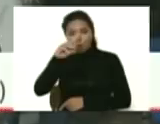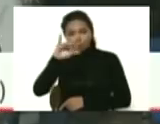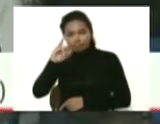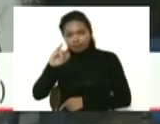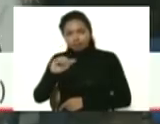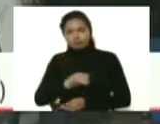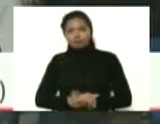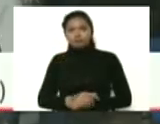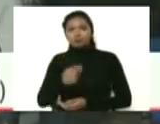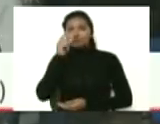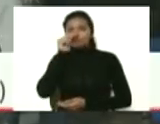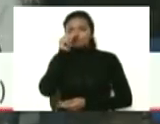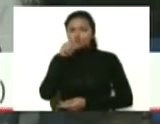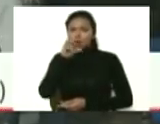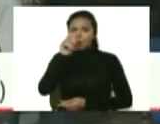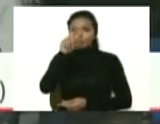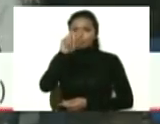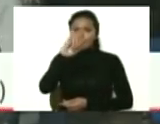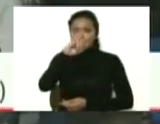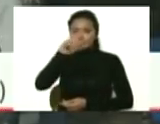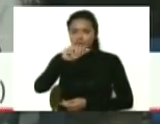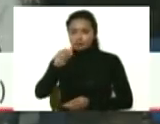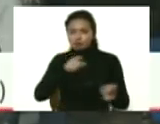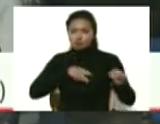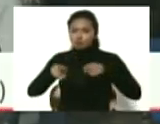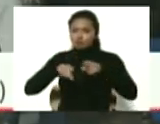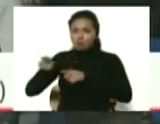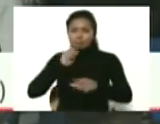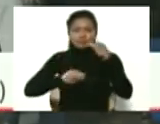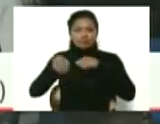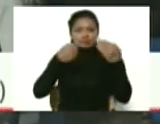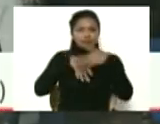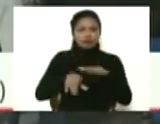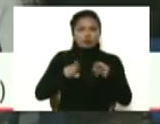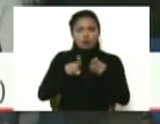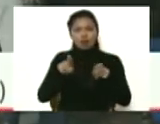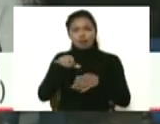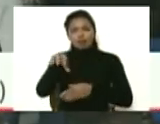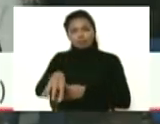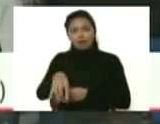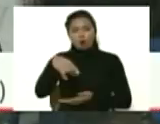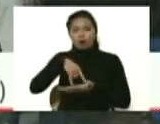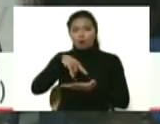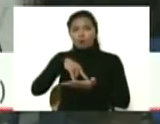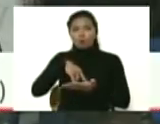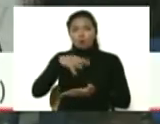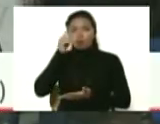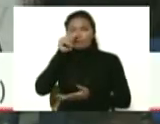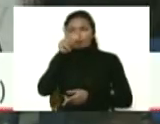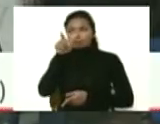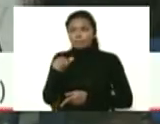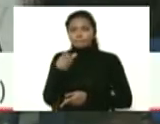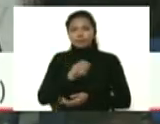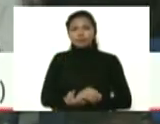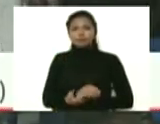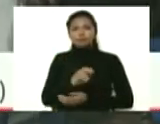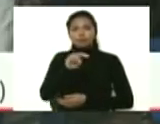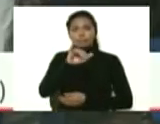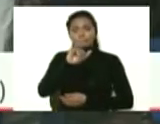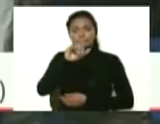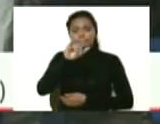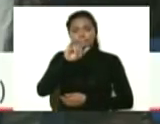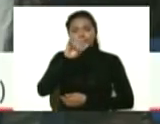capitán Juan Carlos Otaiza, coordinador de la defensa integral para el estado Carabobo, y el teniente coronel May Colucci